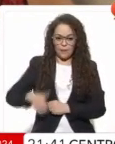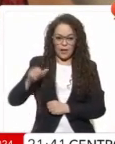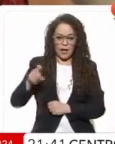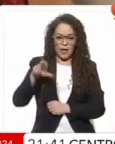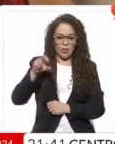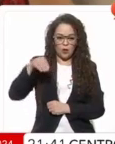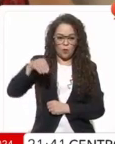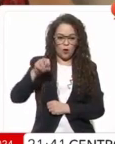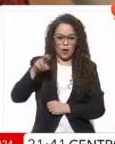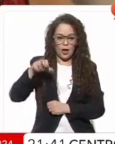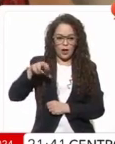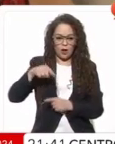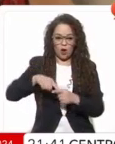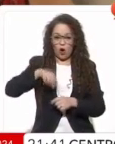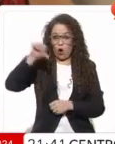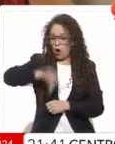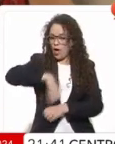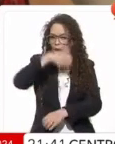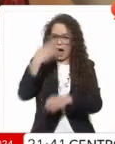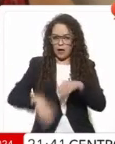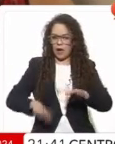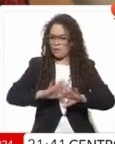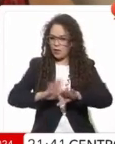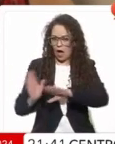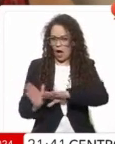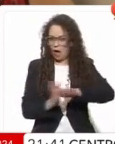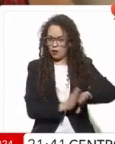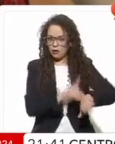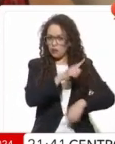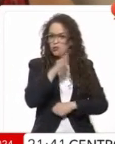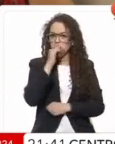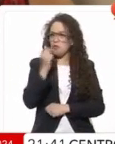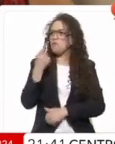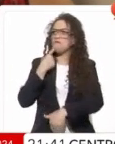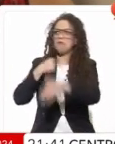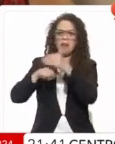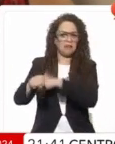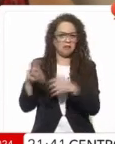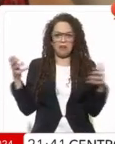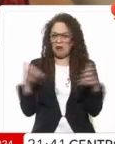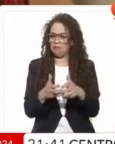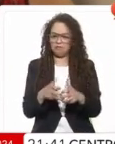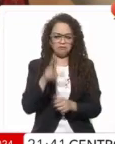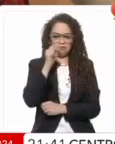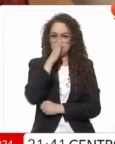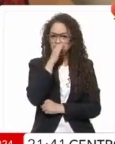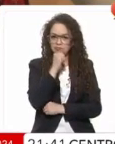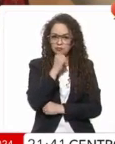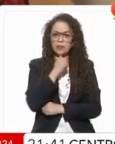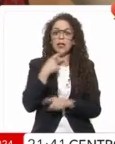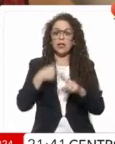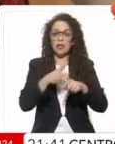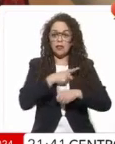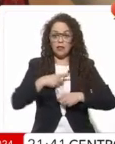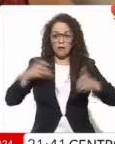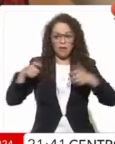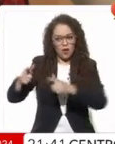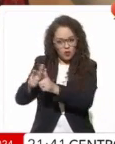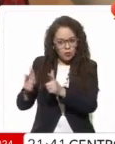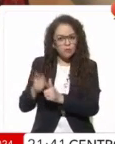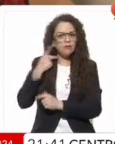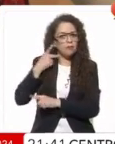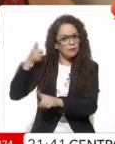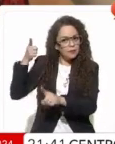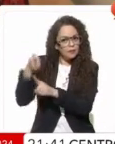Moreno, termina hoy y que no podría, por lo tanto, él presentar la impugnación al tribunal, sino al partido. Esto